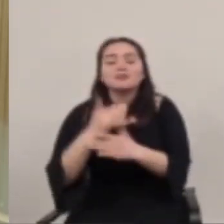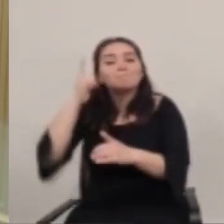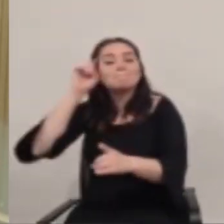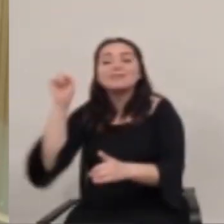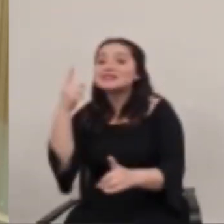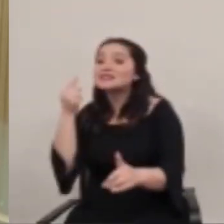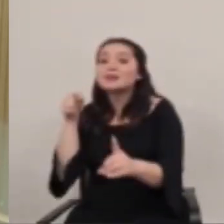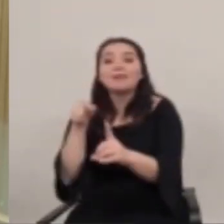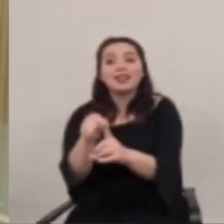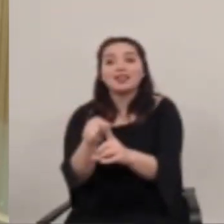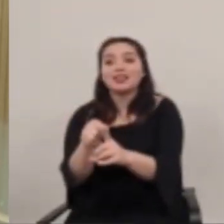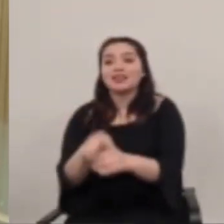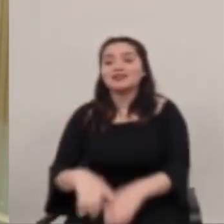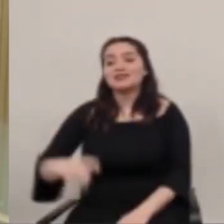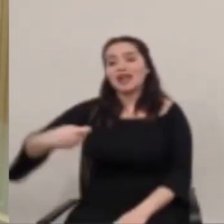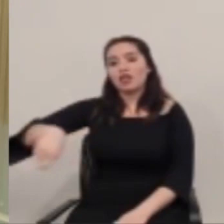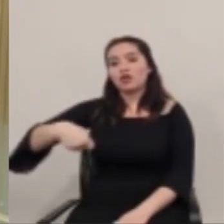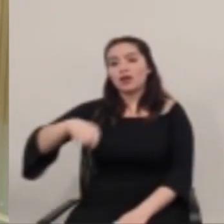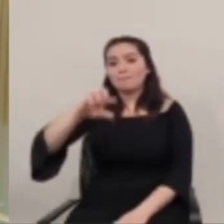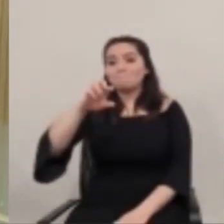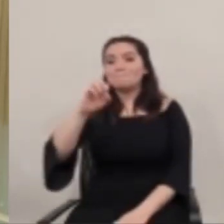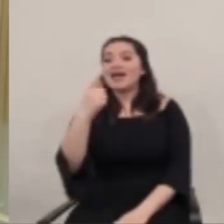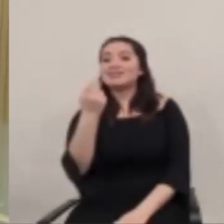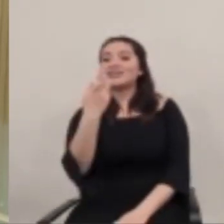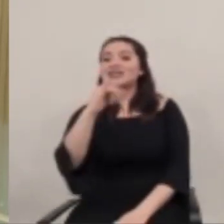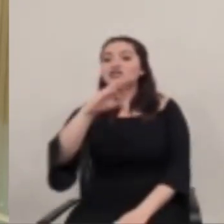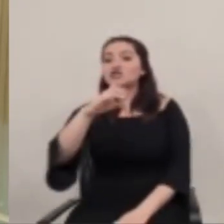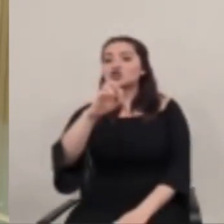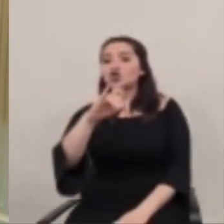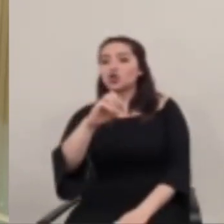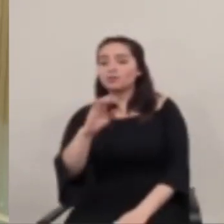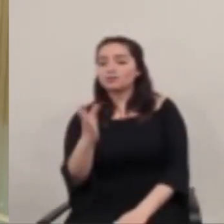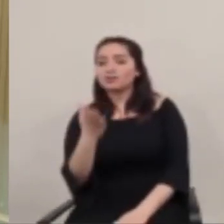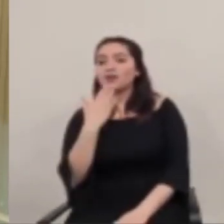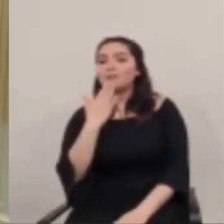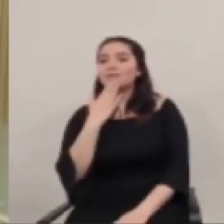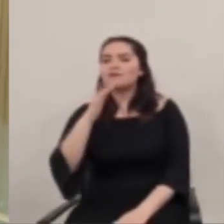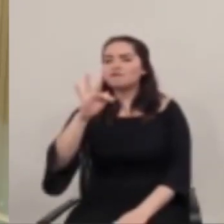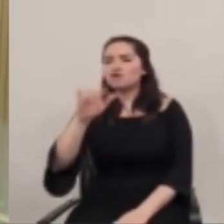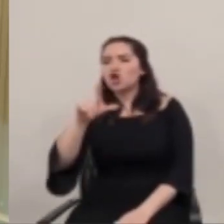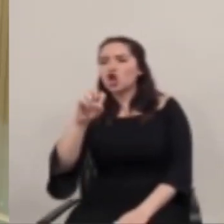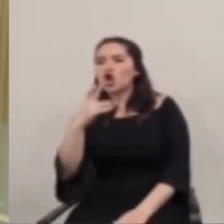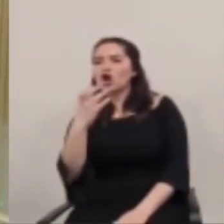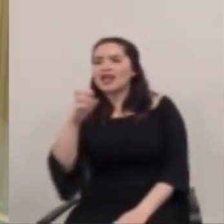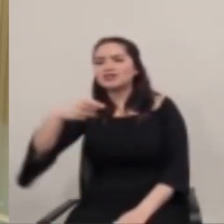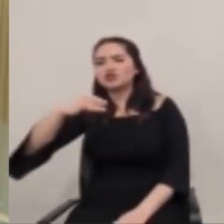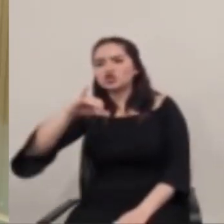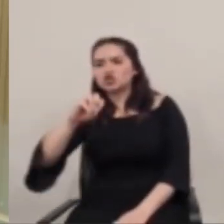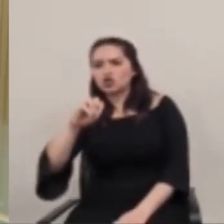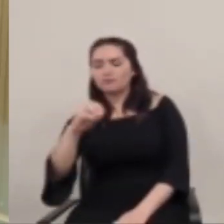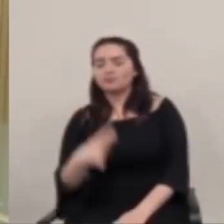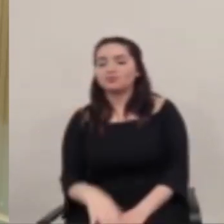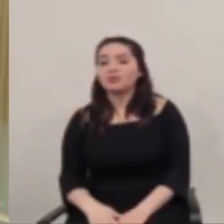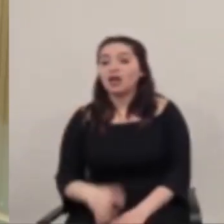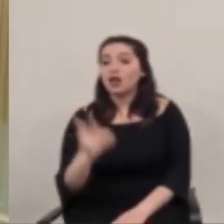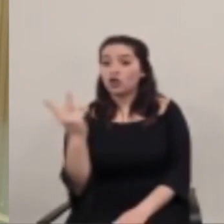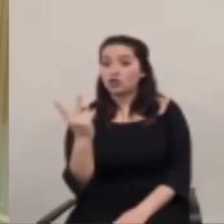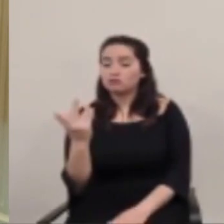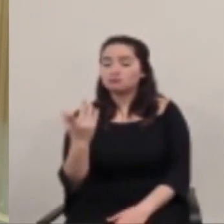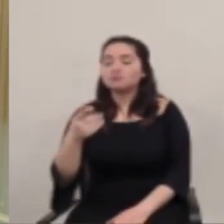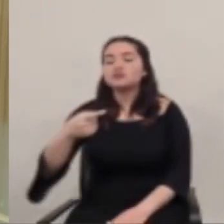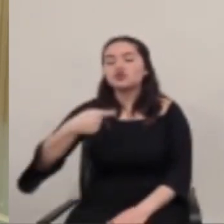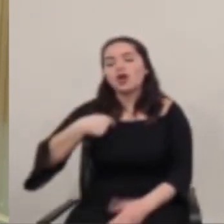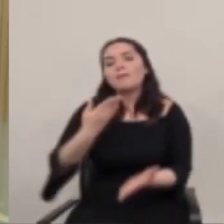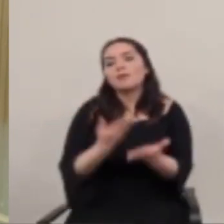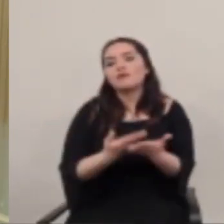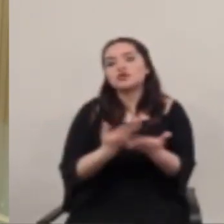principalmente de los senadores Patricio Bustamante y Florencia Infante, a todos quienes aprovecho la